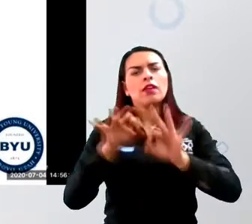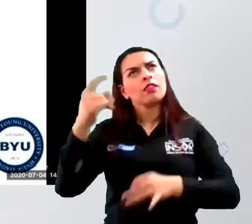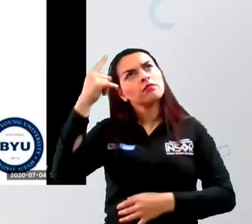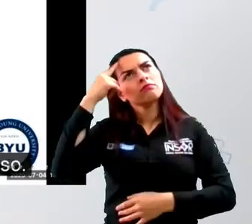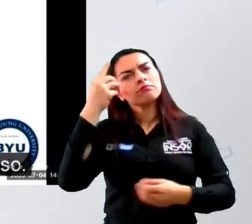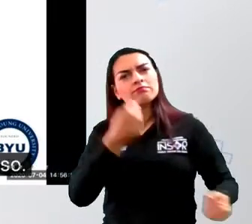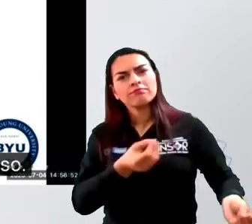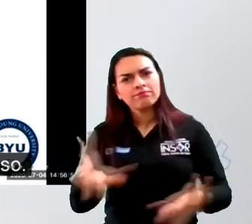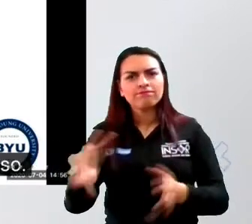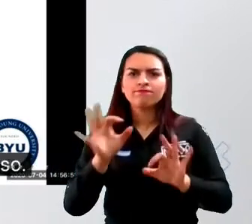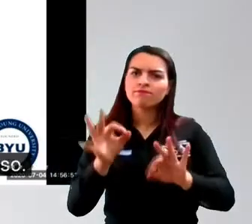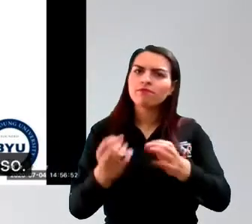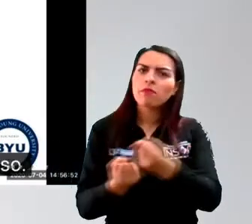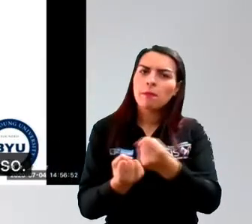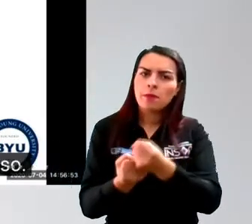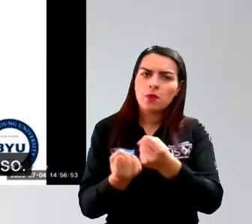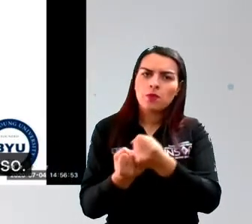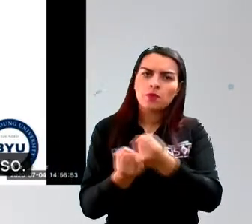brindar este apoyo